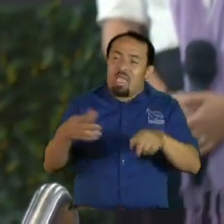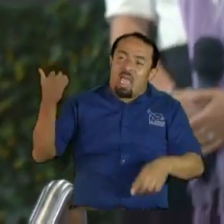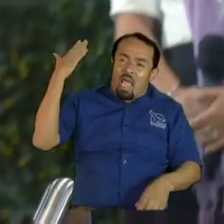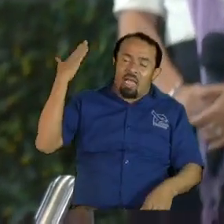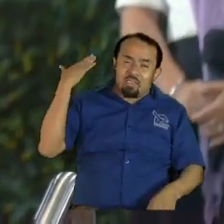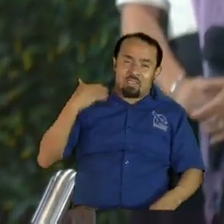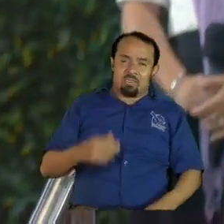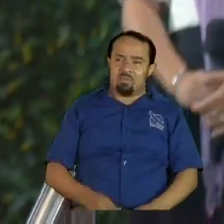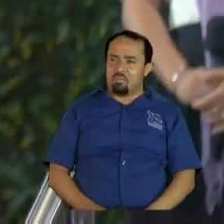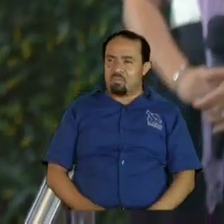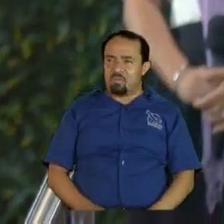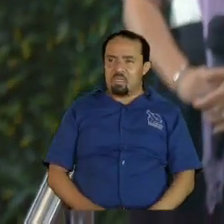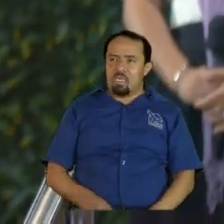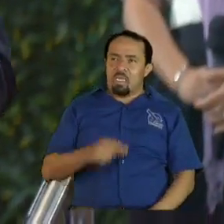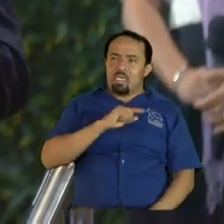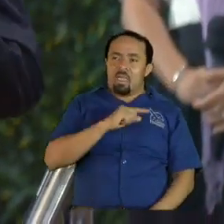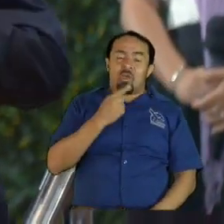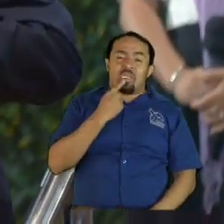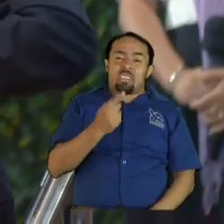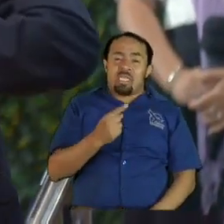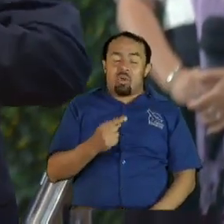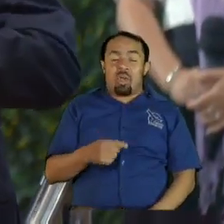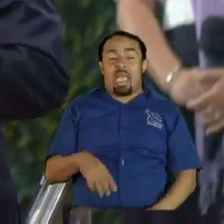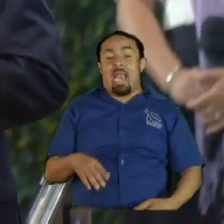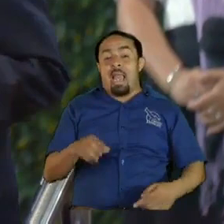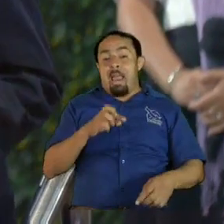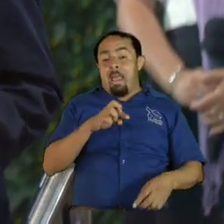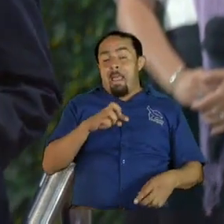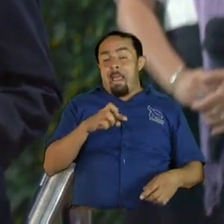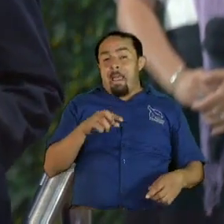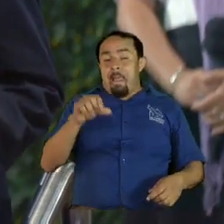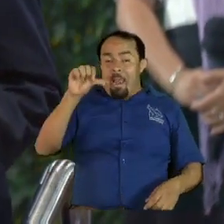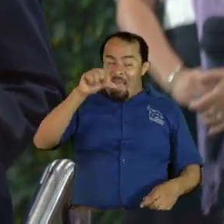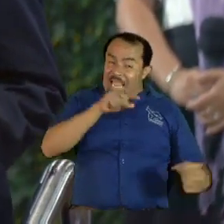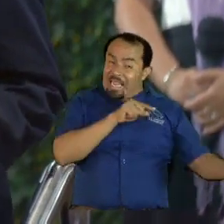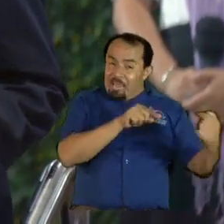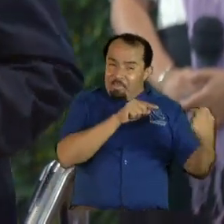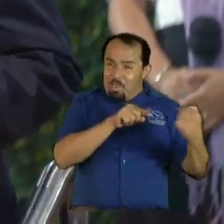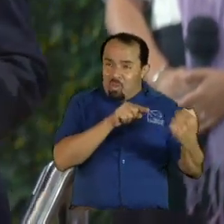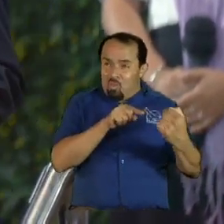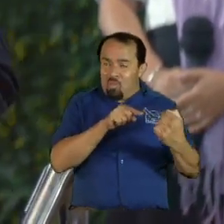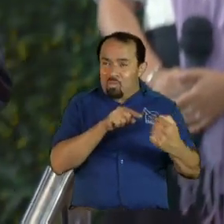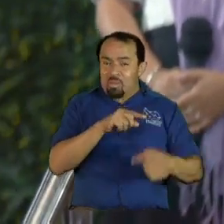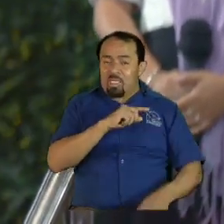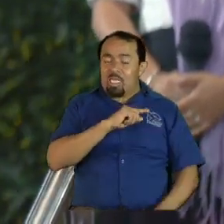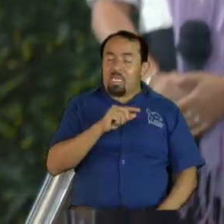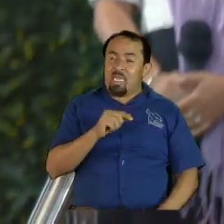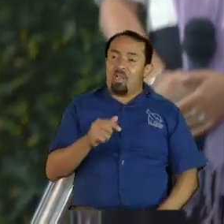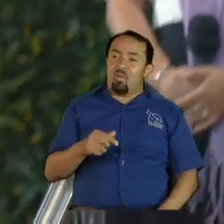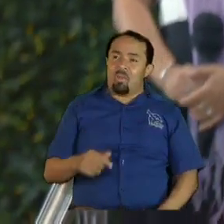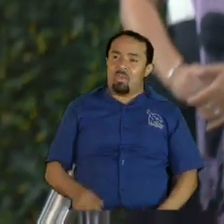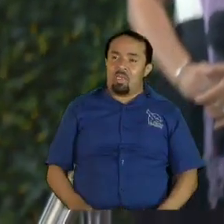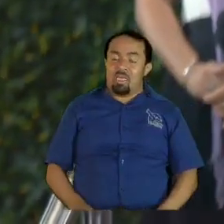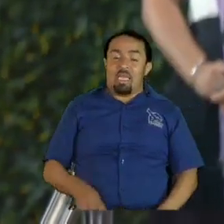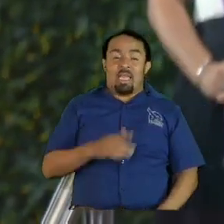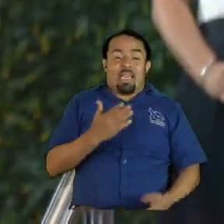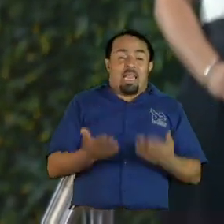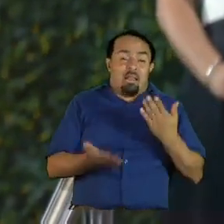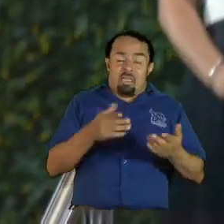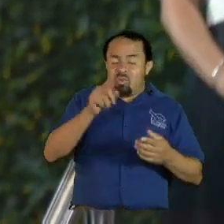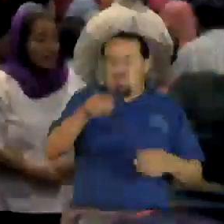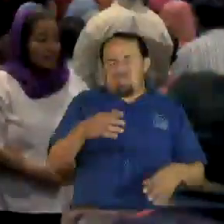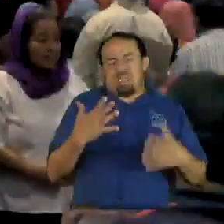pecado. Estoy diciendo que el peor enemigo de lo excelente es lo bueno. Y probablemente estás en tu zona de